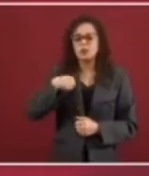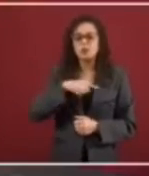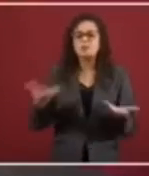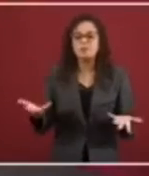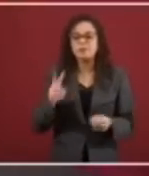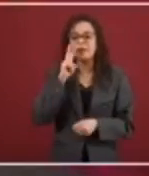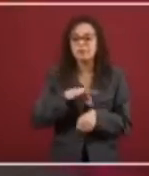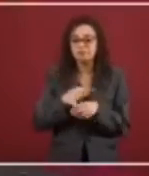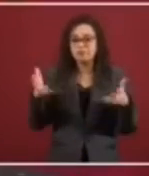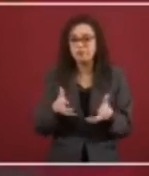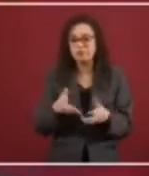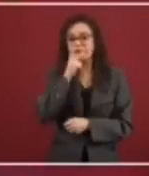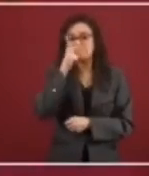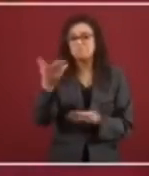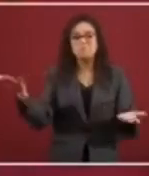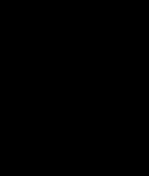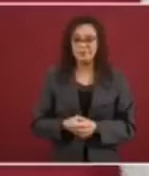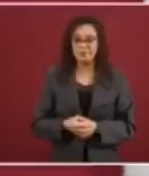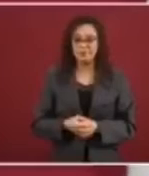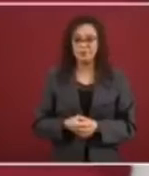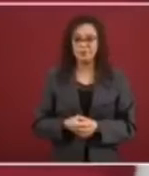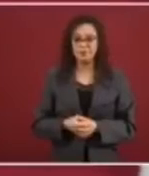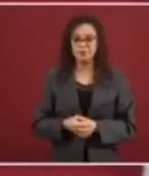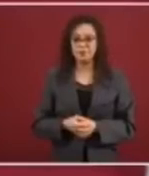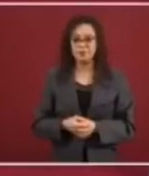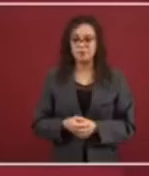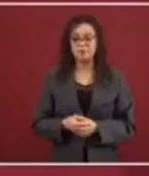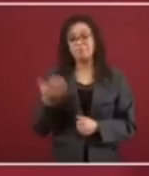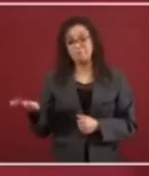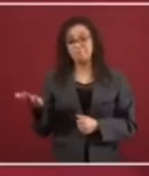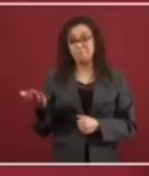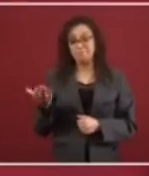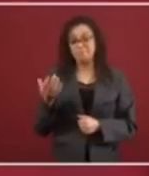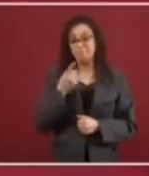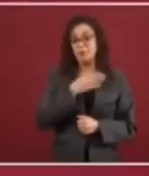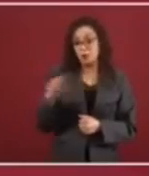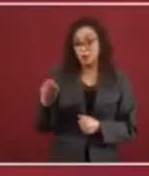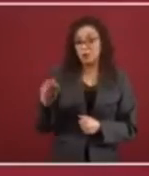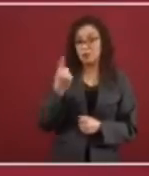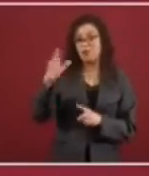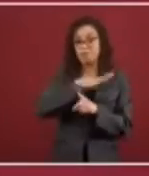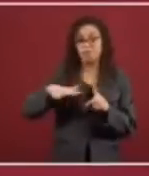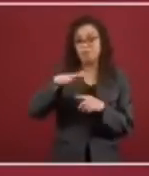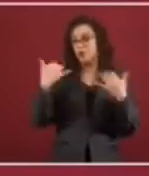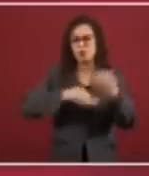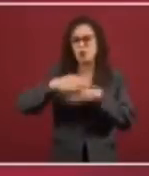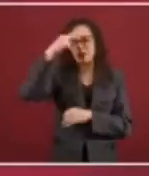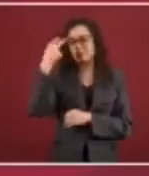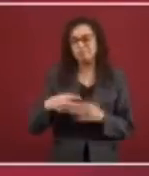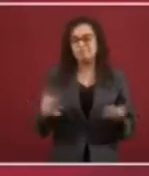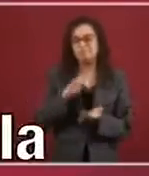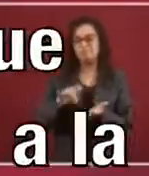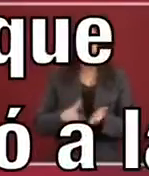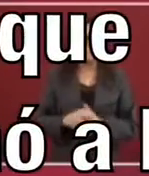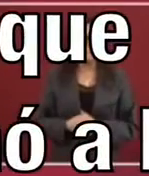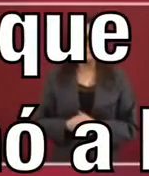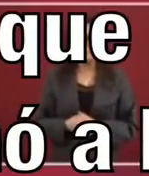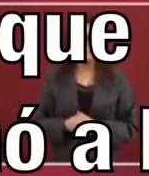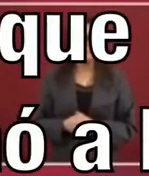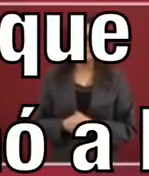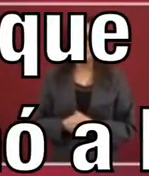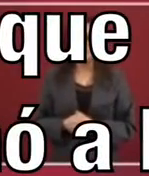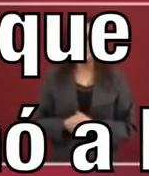son hechos, no palabras. Entonces, afortunadamente, el pueblo está ayudando mucho, mucho, mucho, mucho. Traficantes de